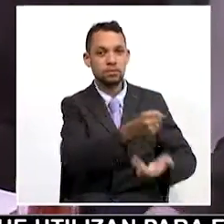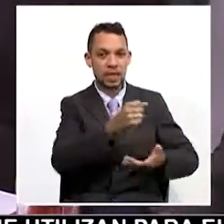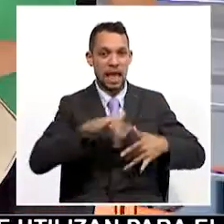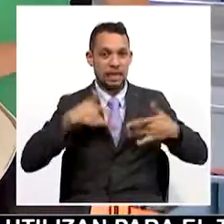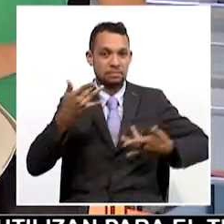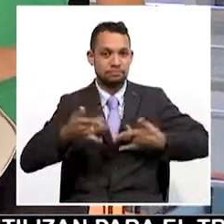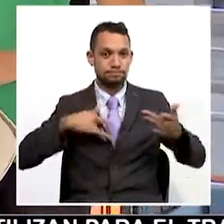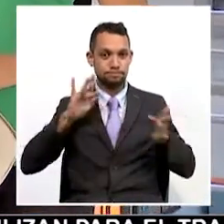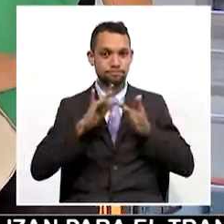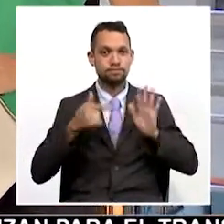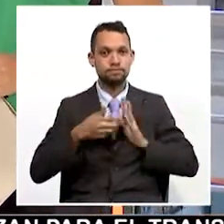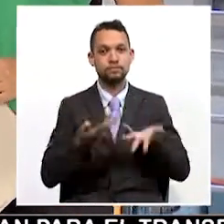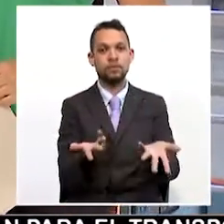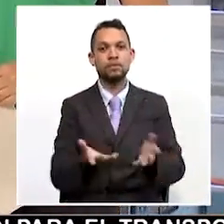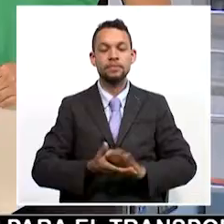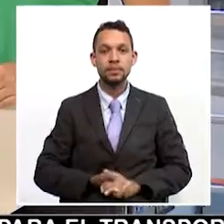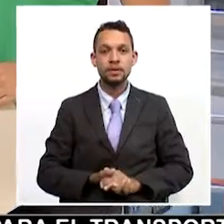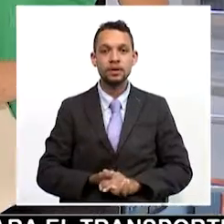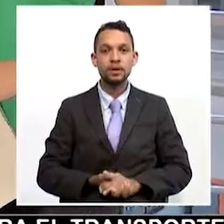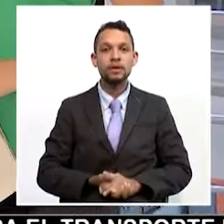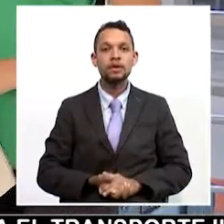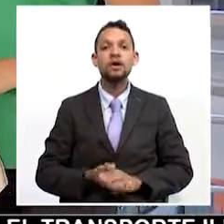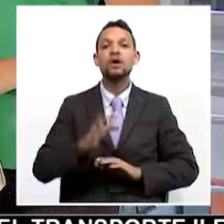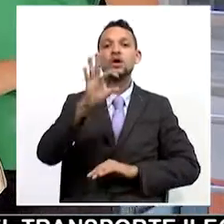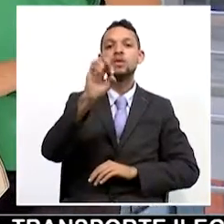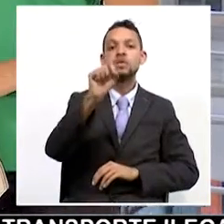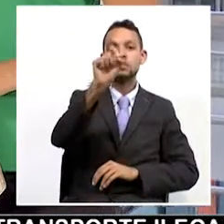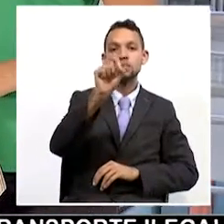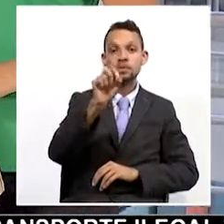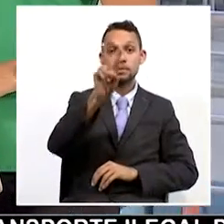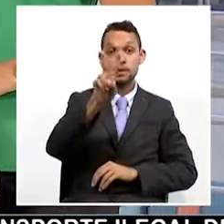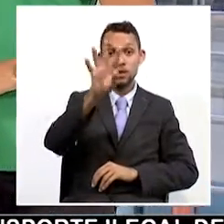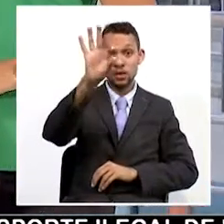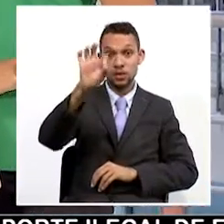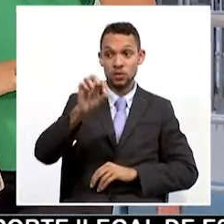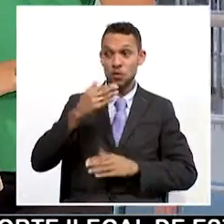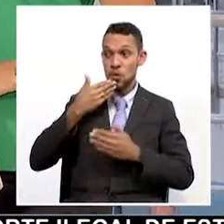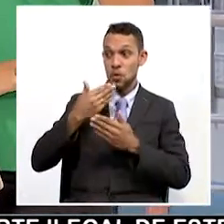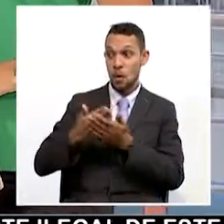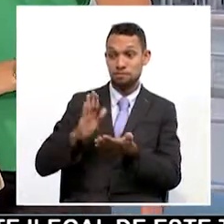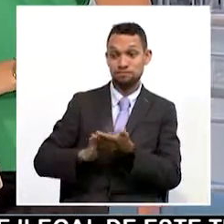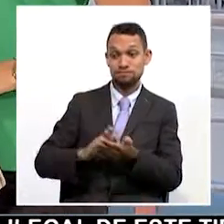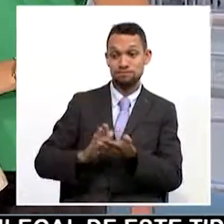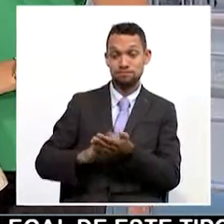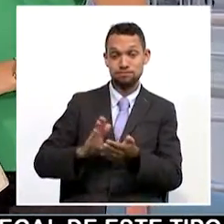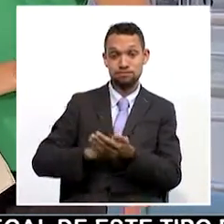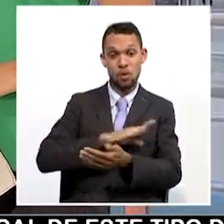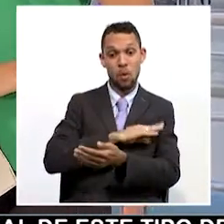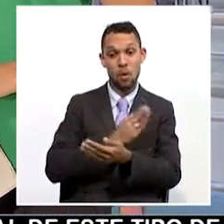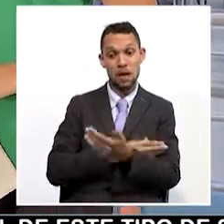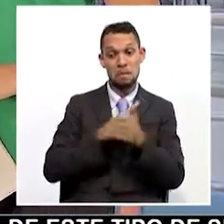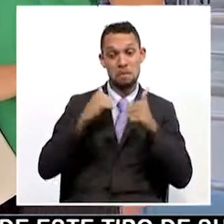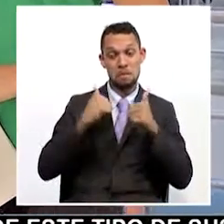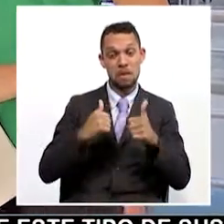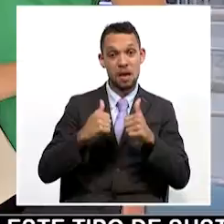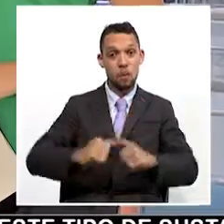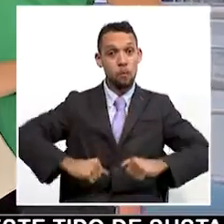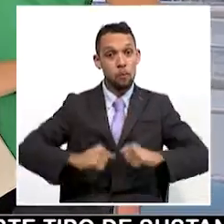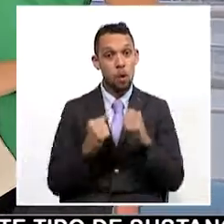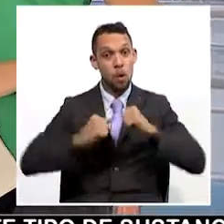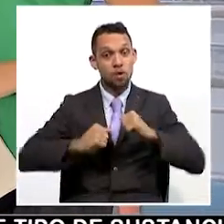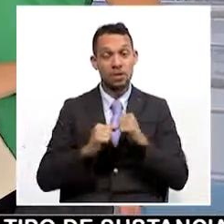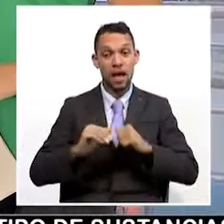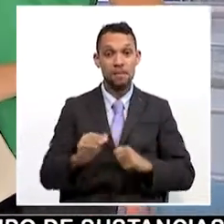nuestro. 8 de la noche, 28 minutos, una gran noticia, Daniela, sin lugar a dudas, ya el canal regional Telecafé llega a Bogotá con una